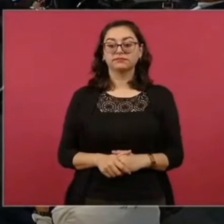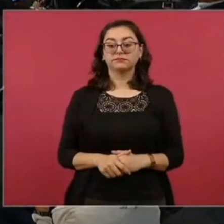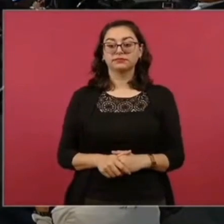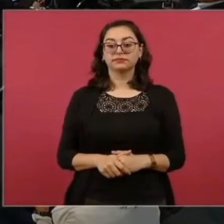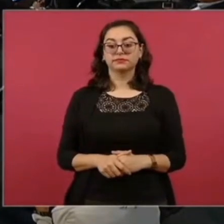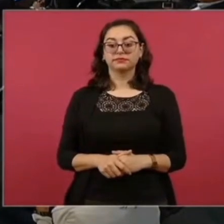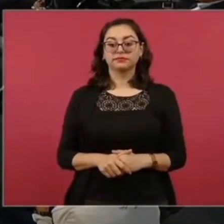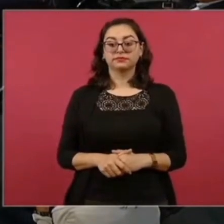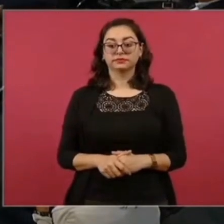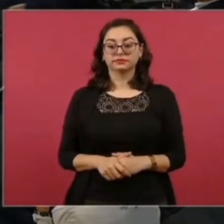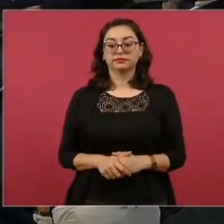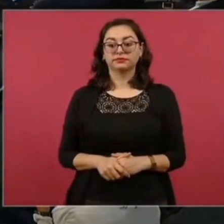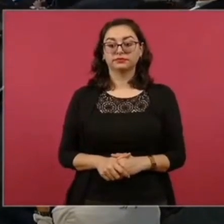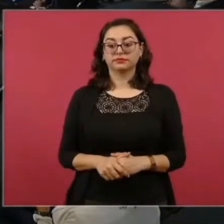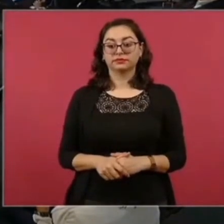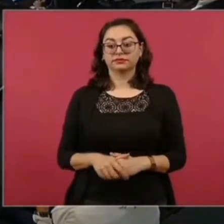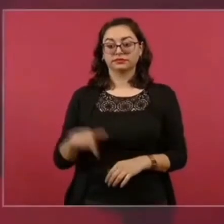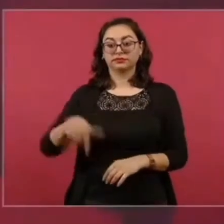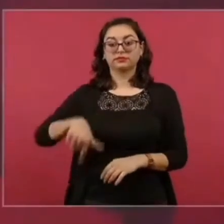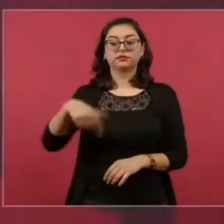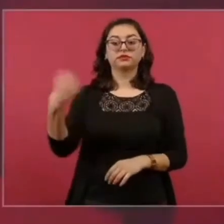esta conferencia la ven hasta